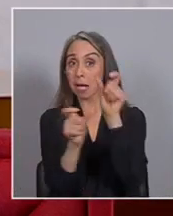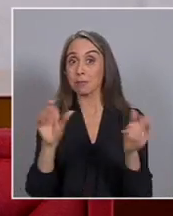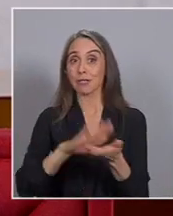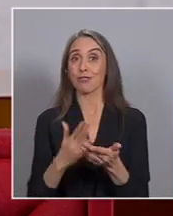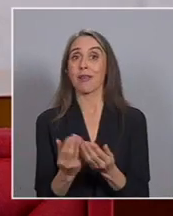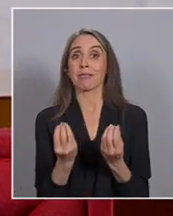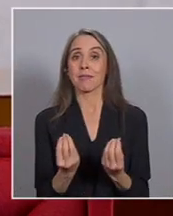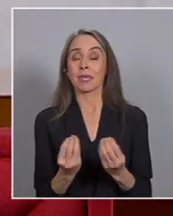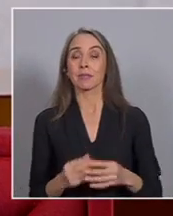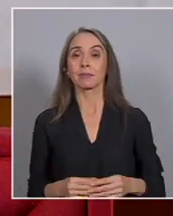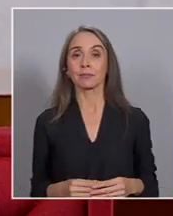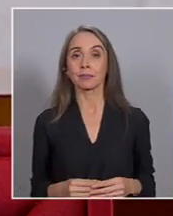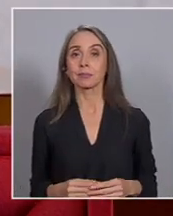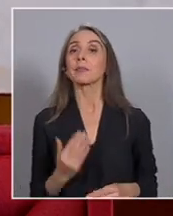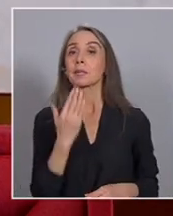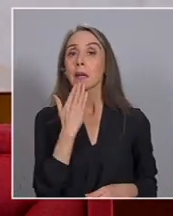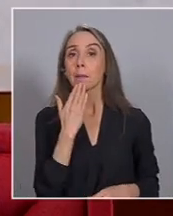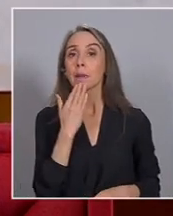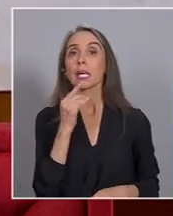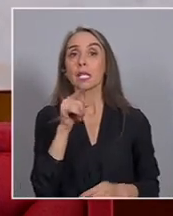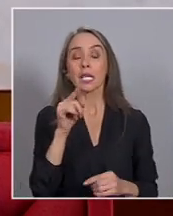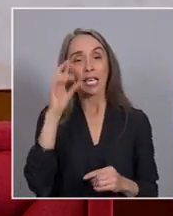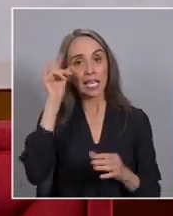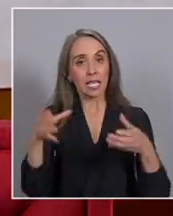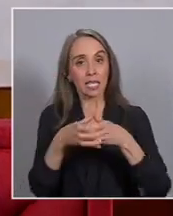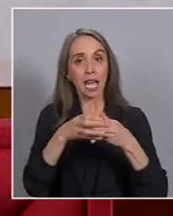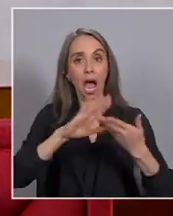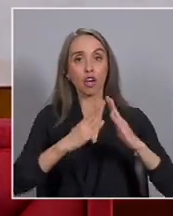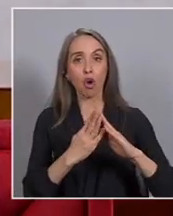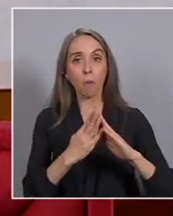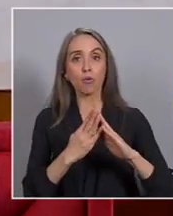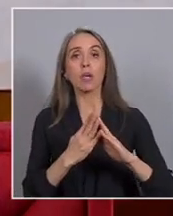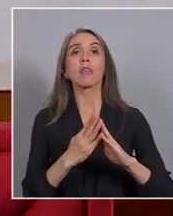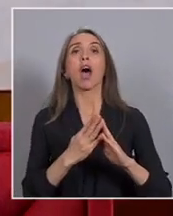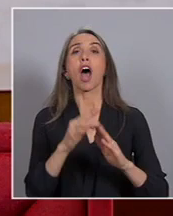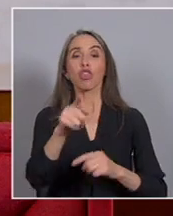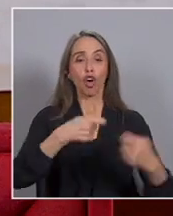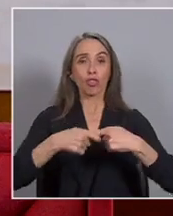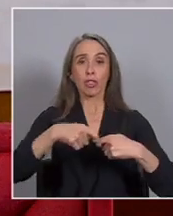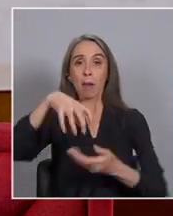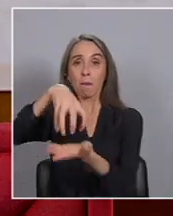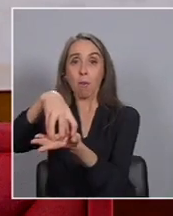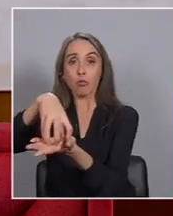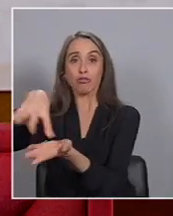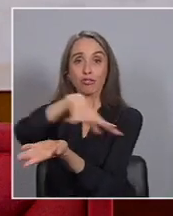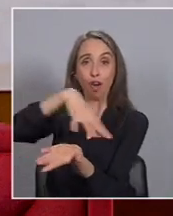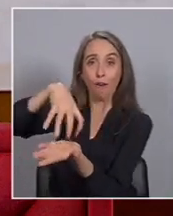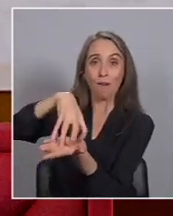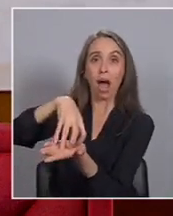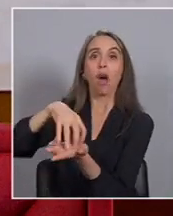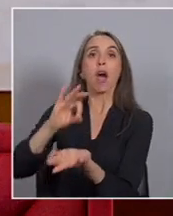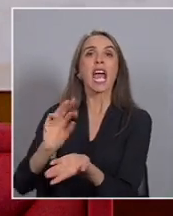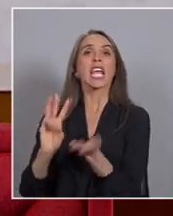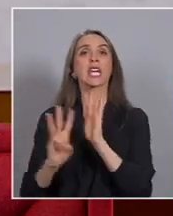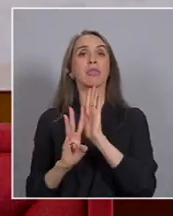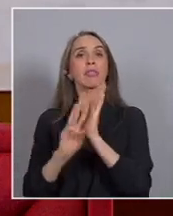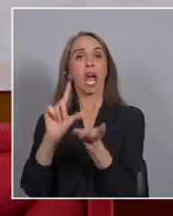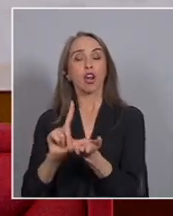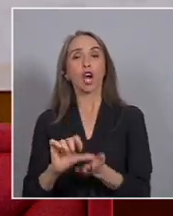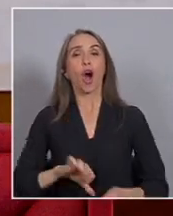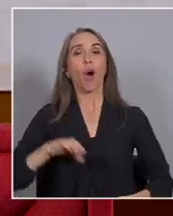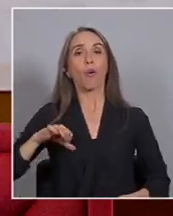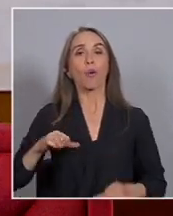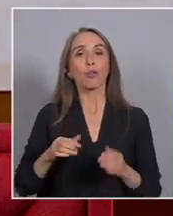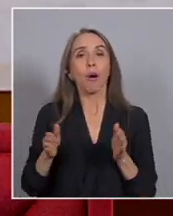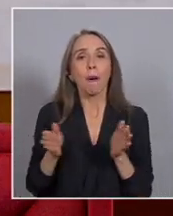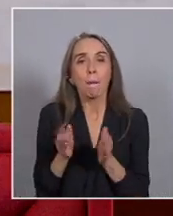gente y también crean comunidad e identidad local. Estamos orgullosos de nuestros pequeños y